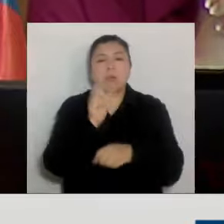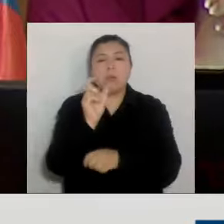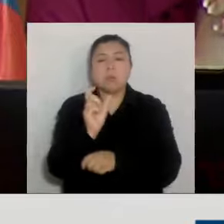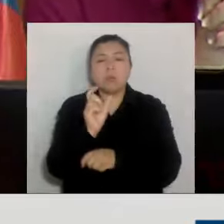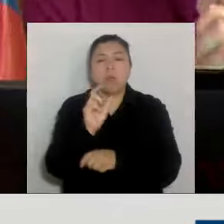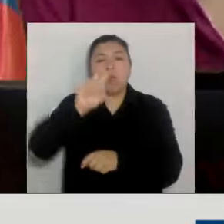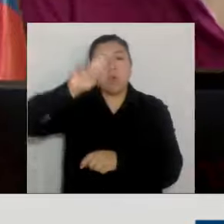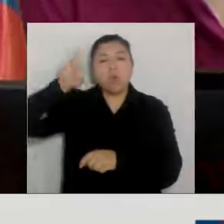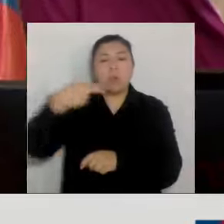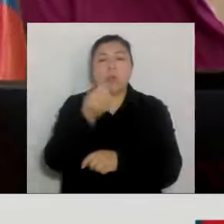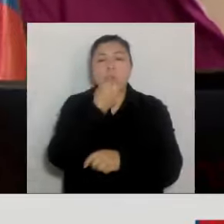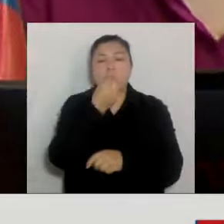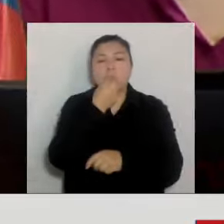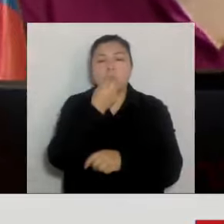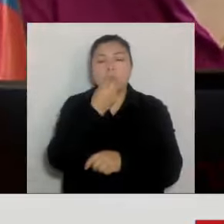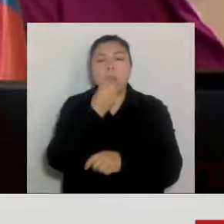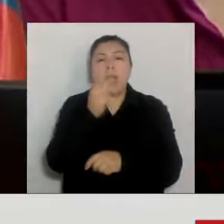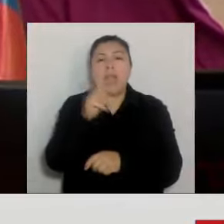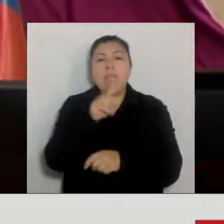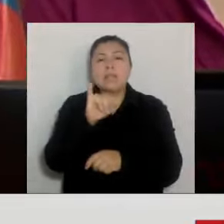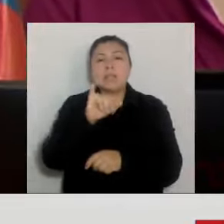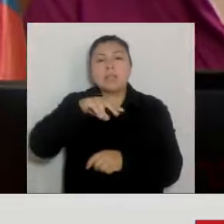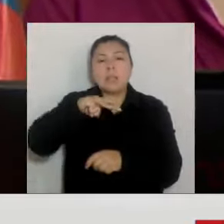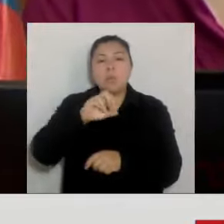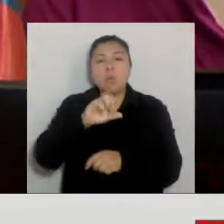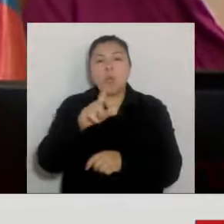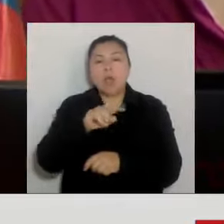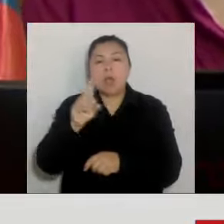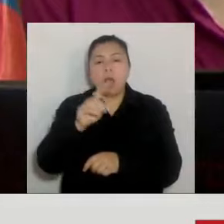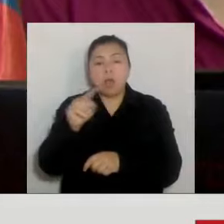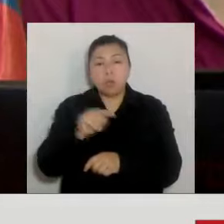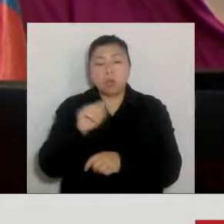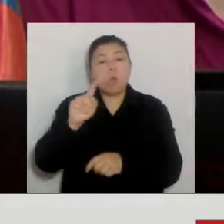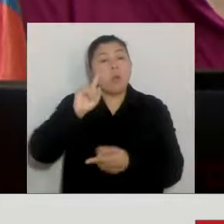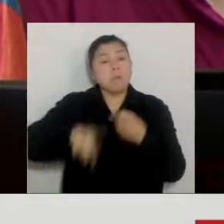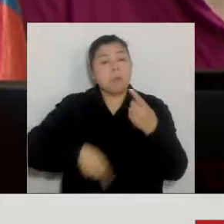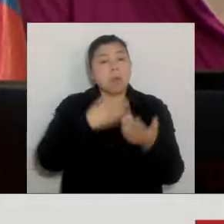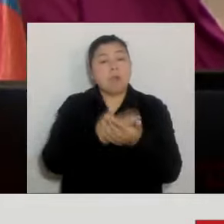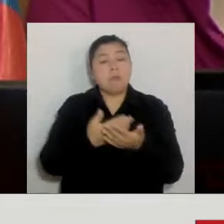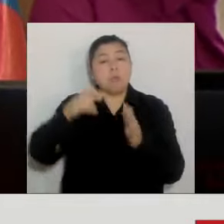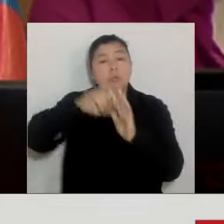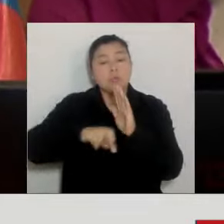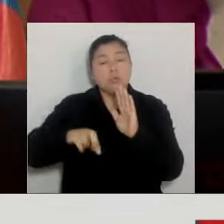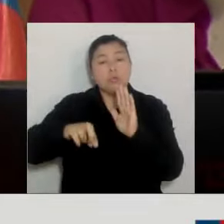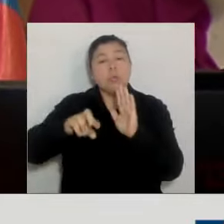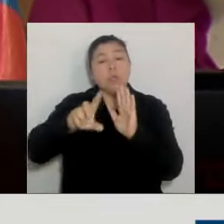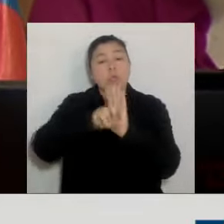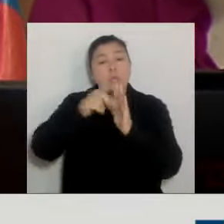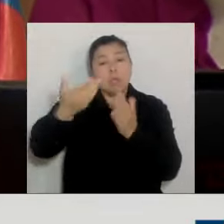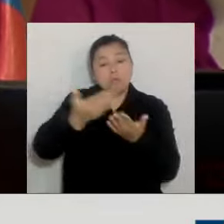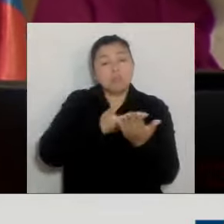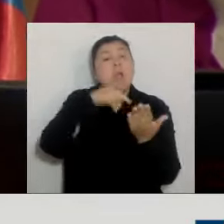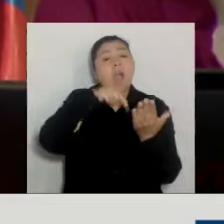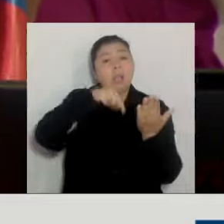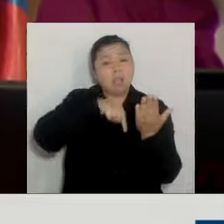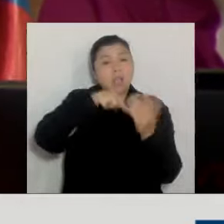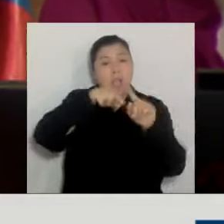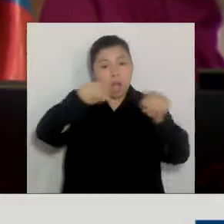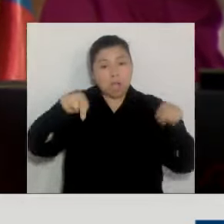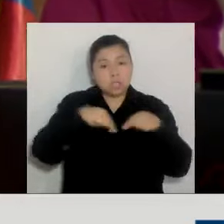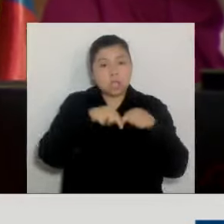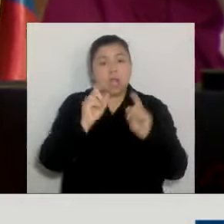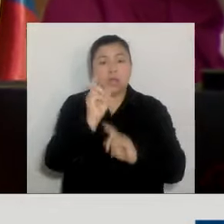alimentos simulados eh Esta no es la primera vez que a esta sala llega un proyecto de ley eh con conceptos